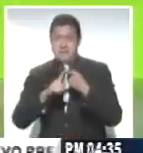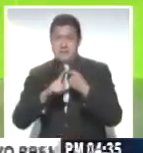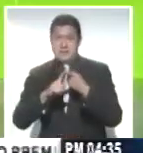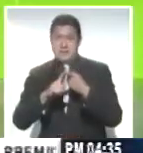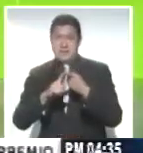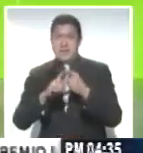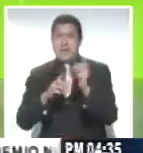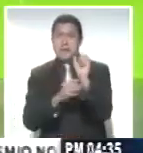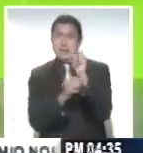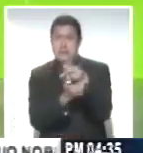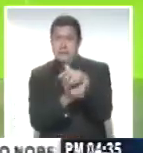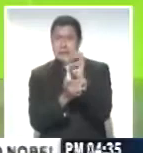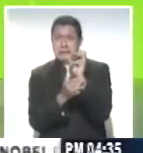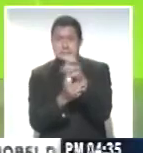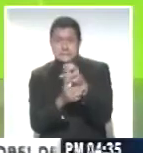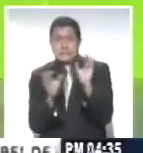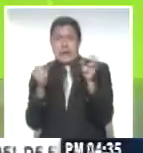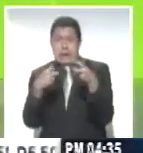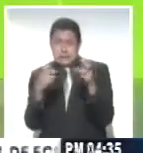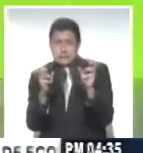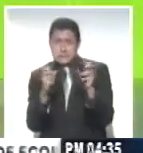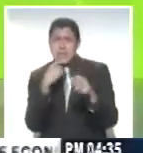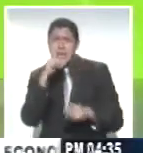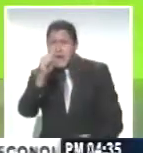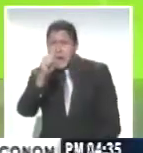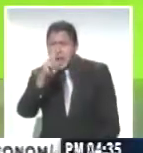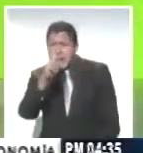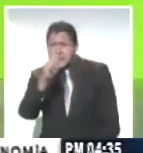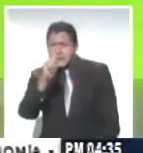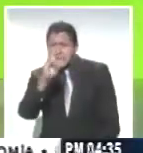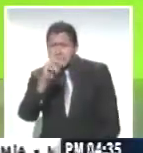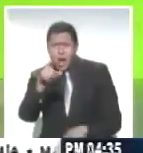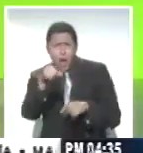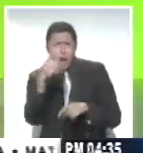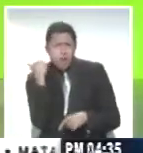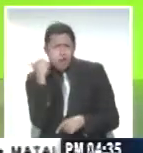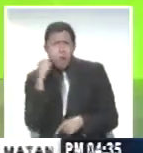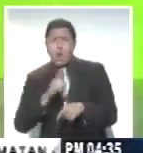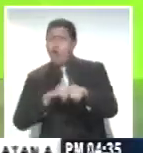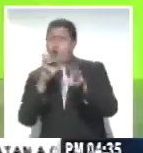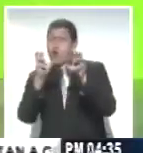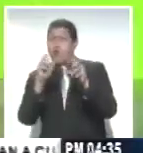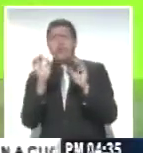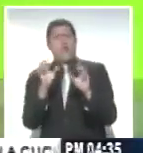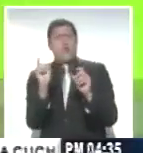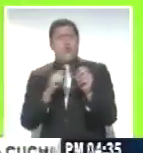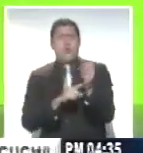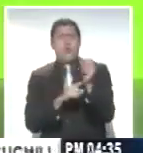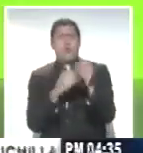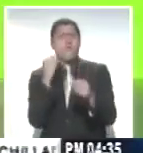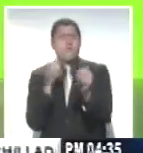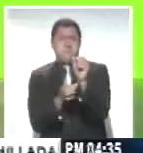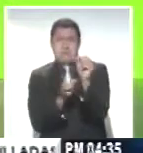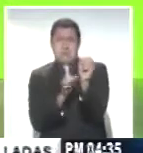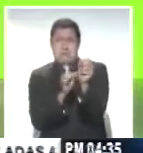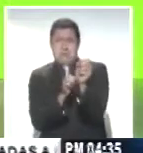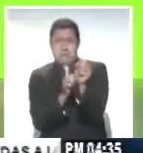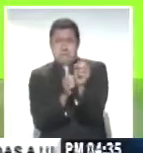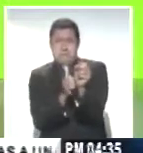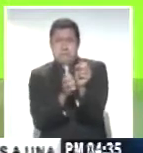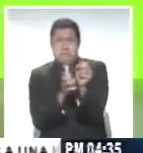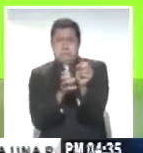las artritis. No se asusten cuando yo digo artritis, porque tengo una artritis reumatoidea. No, una artritis es una inflamación de